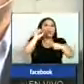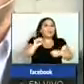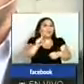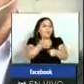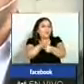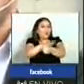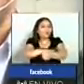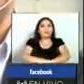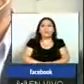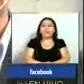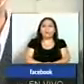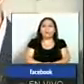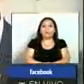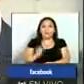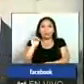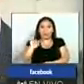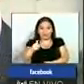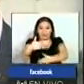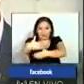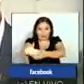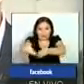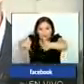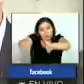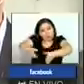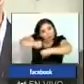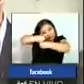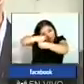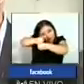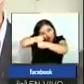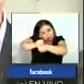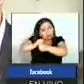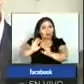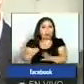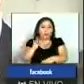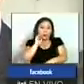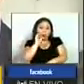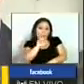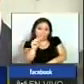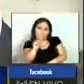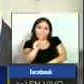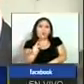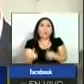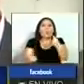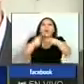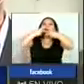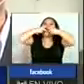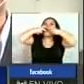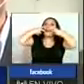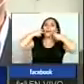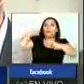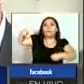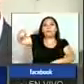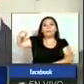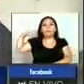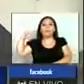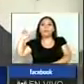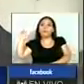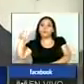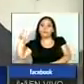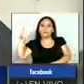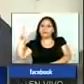laboratorios, se les va a aperturar la toma que nosotros estamos desarrollando, lo del PCR también, para